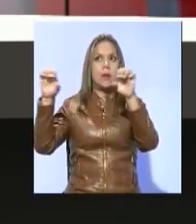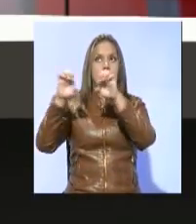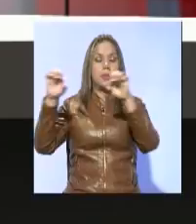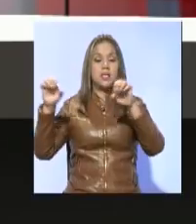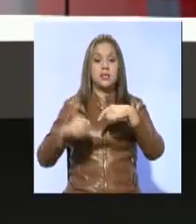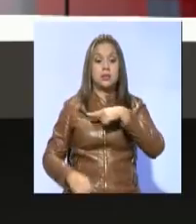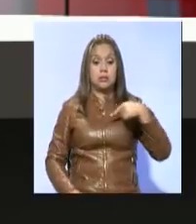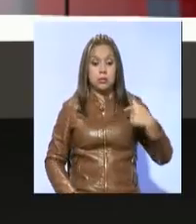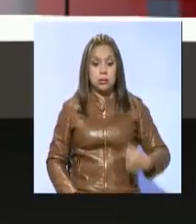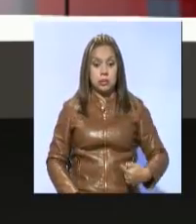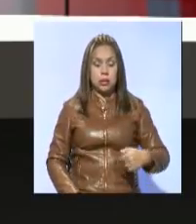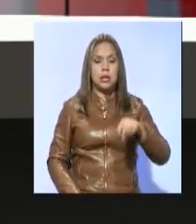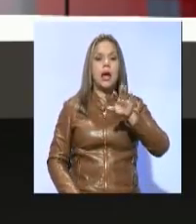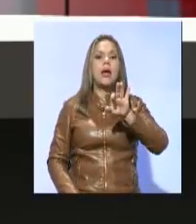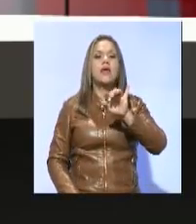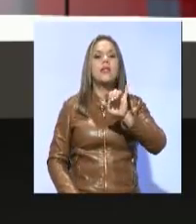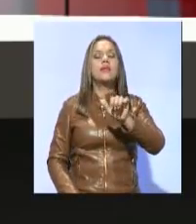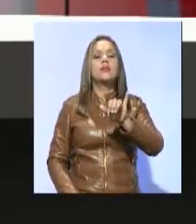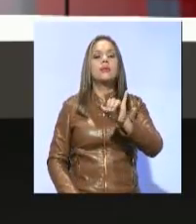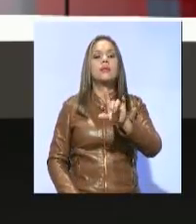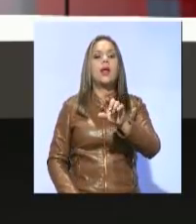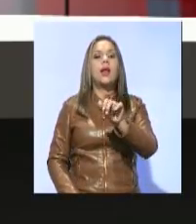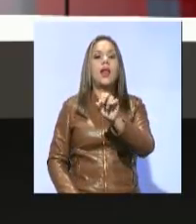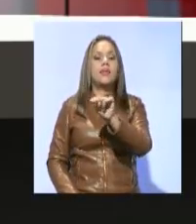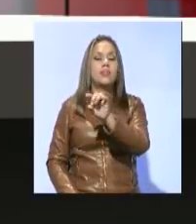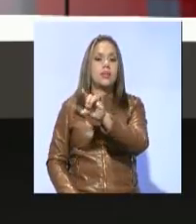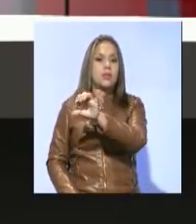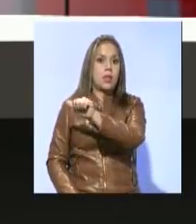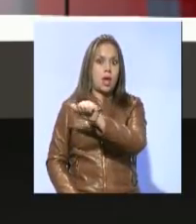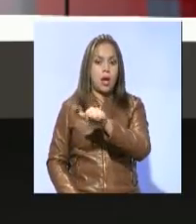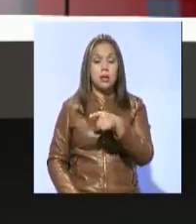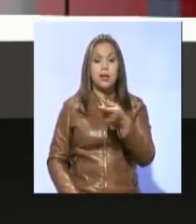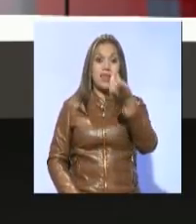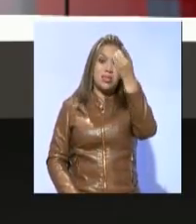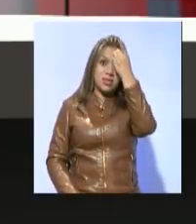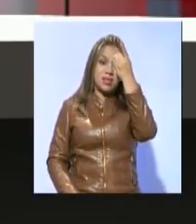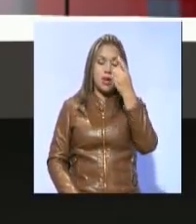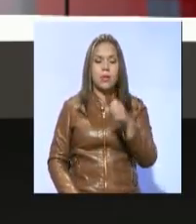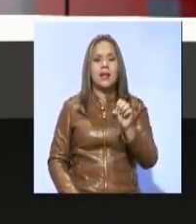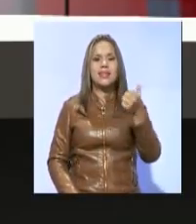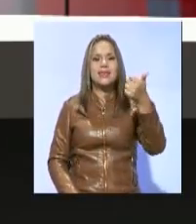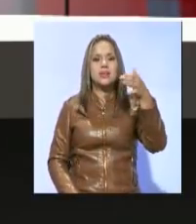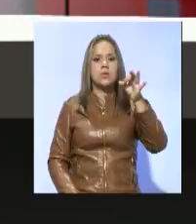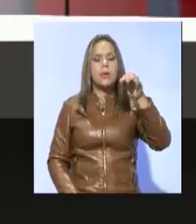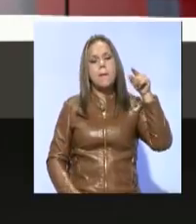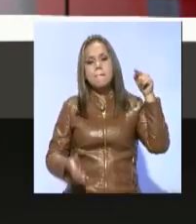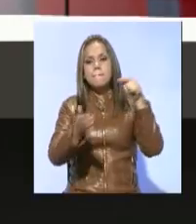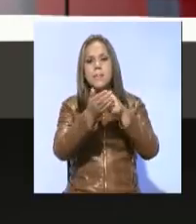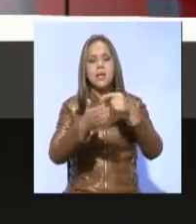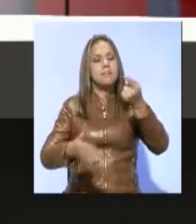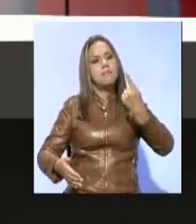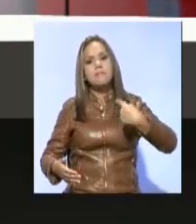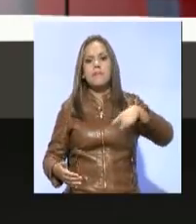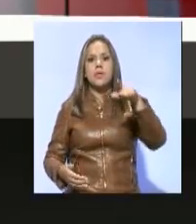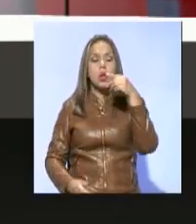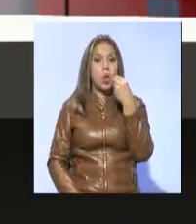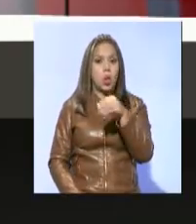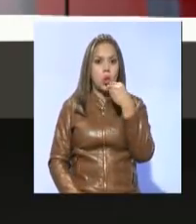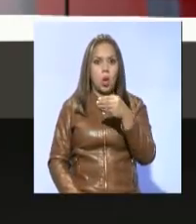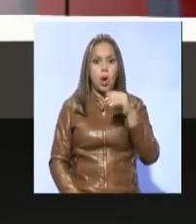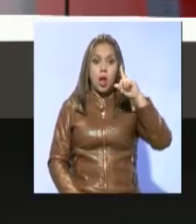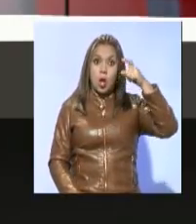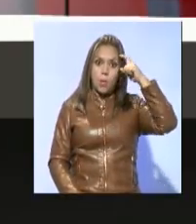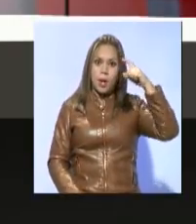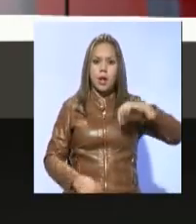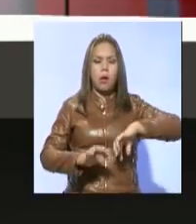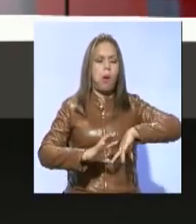Rafael Correa. Según esta investigación de Villavicencio, la deuda asciende a 19.000 millones de dólares, con un presunto perjuicio al Estado